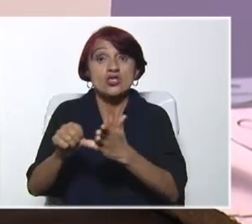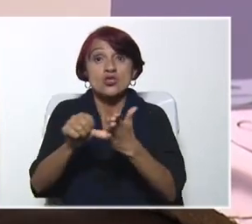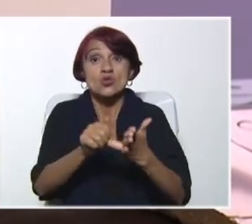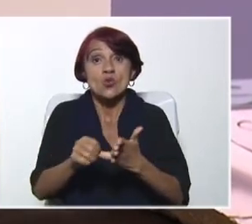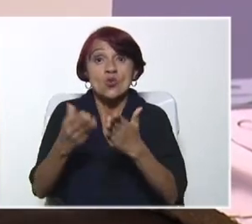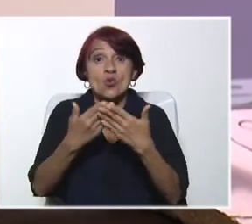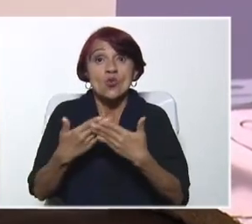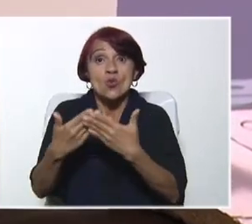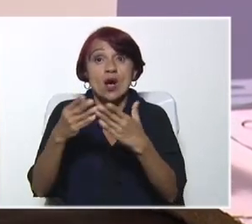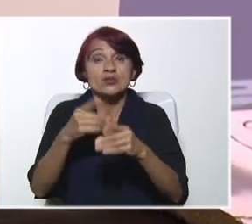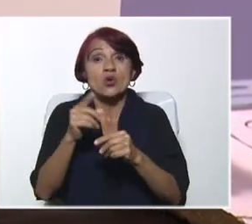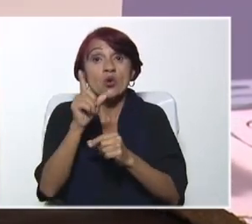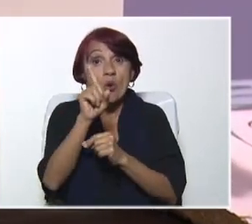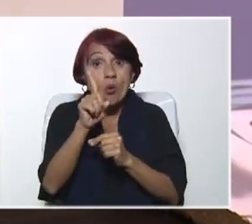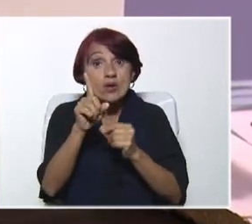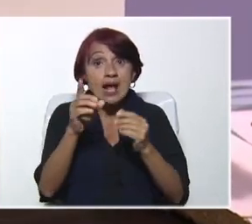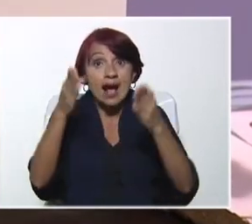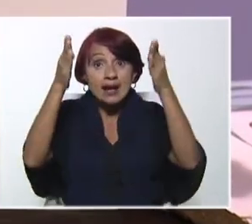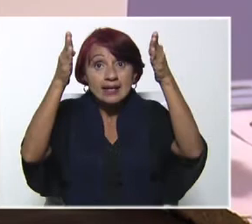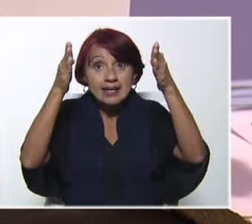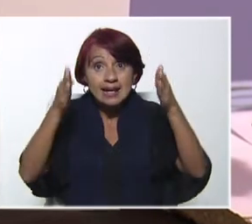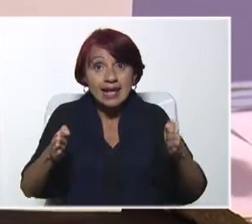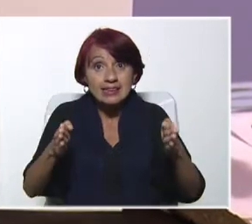determinados de una recta